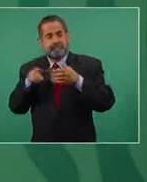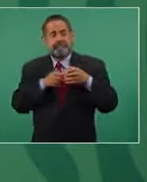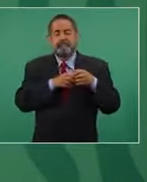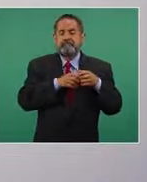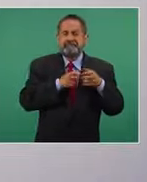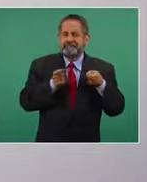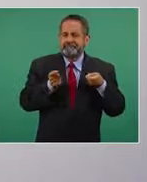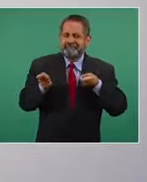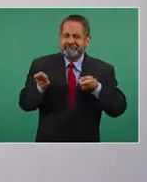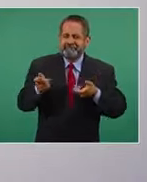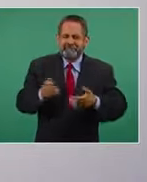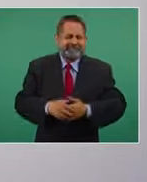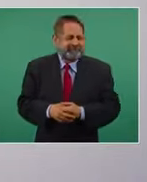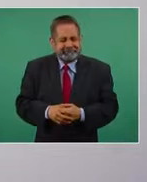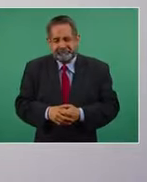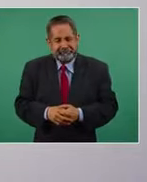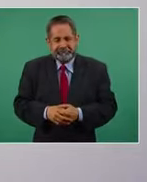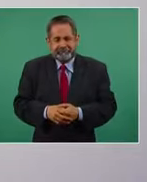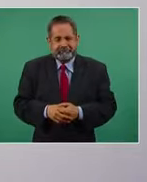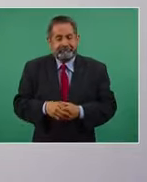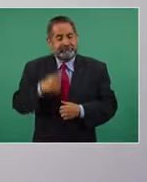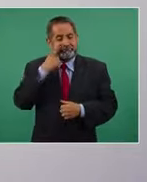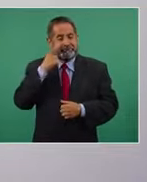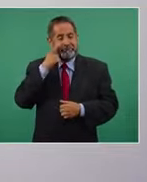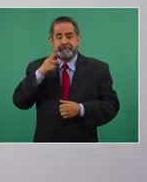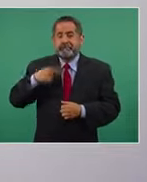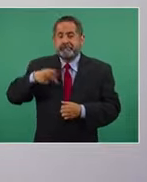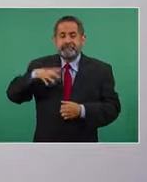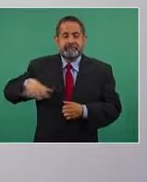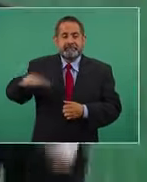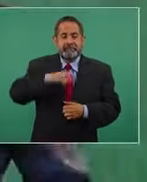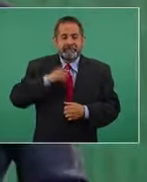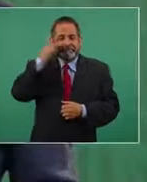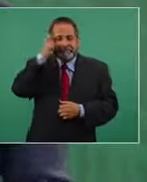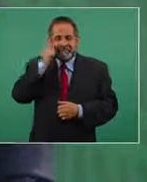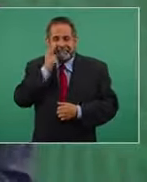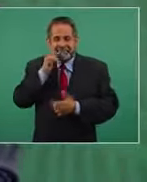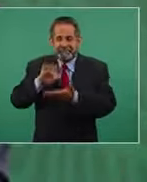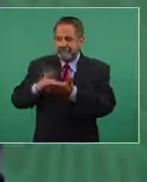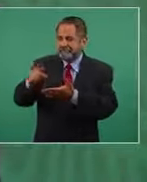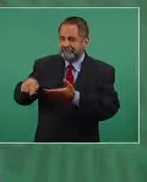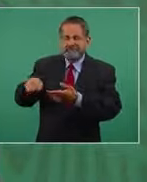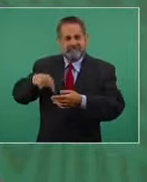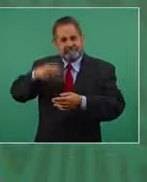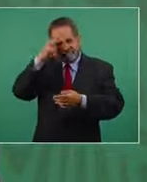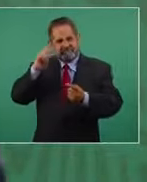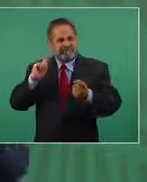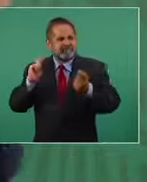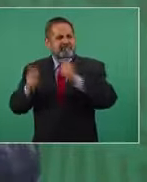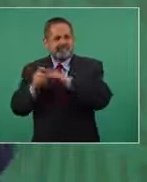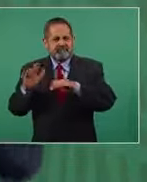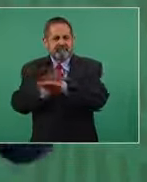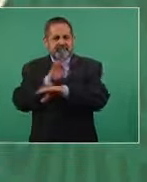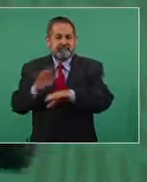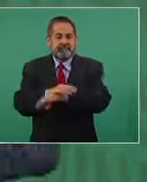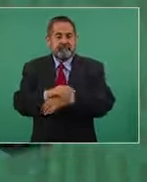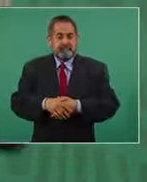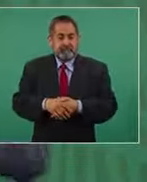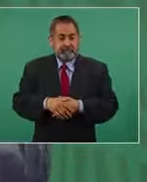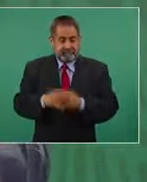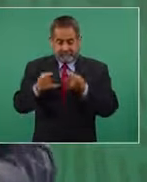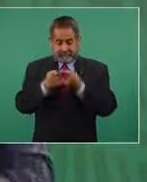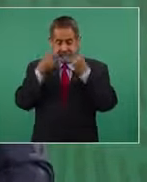Miren, si no fuese por el pueblo de Guerrero, no hubiese habido transformaciones en México. ¿No se podría escribir la historia